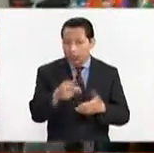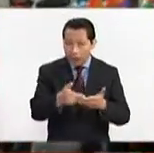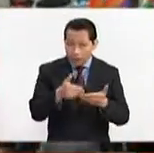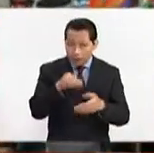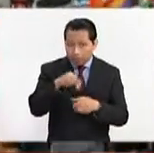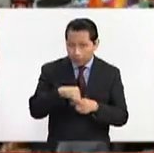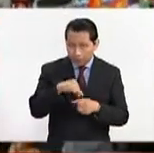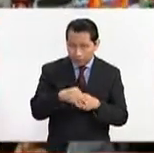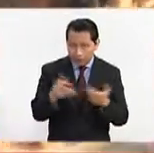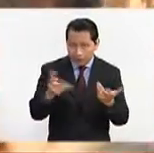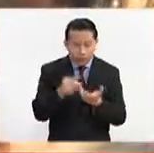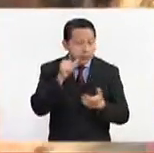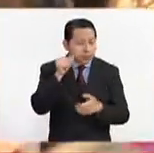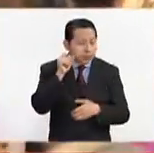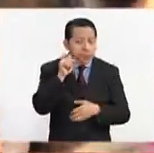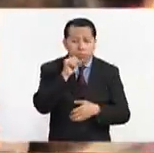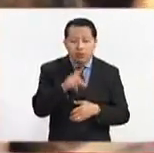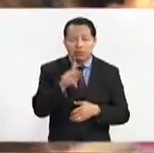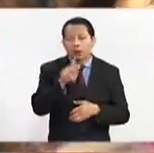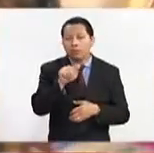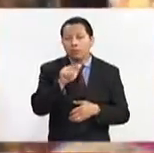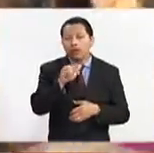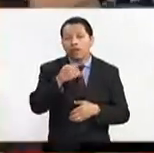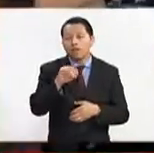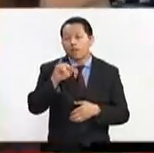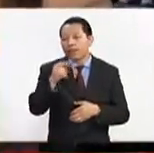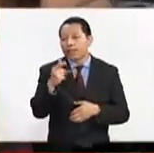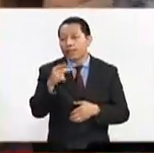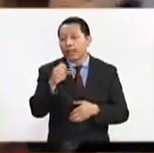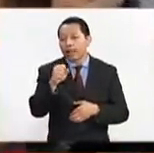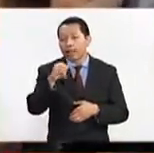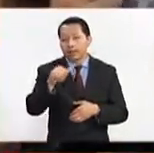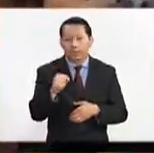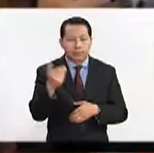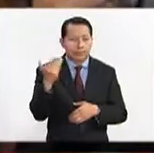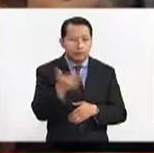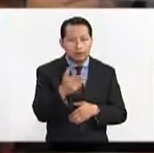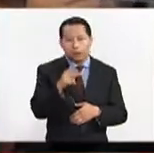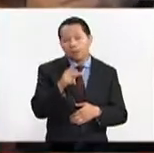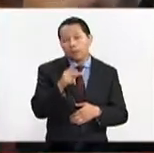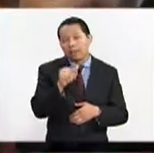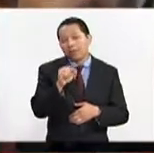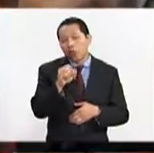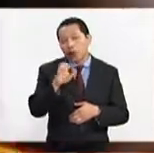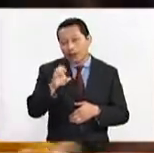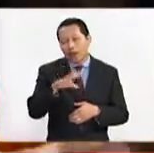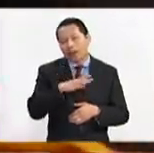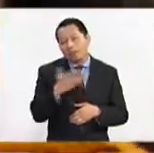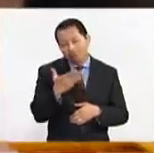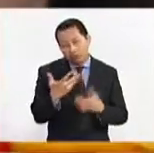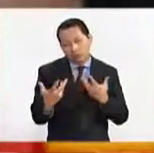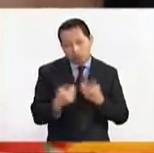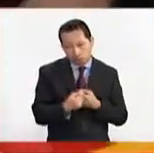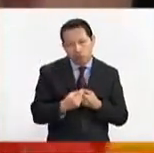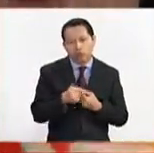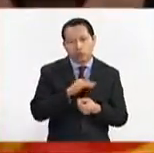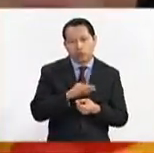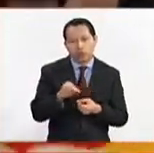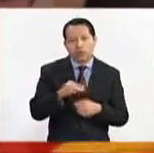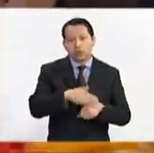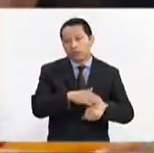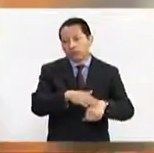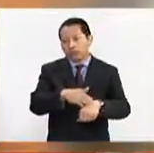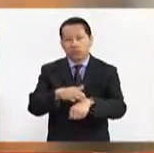mismo Pablo Iglesias pues solicitaba al PSOE unirse con ellos para convocar a